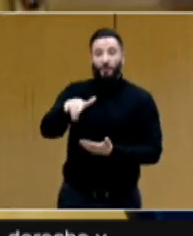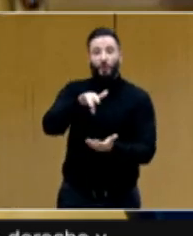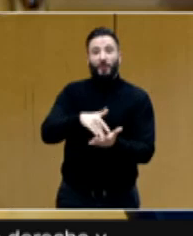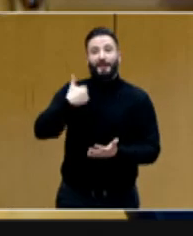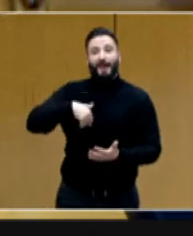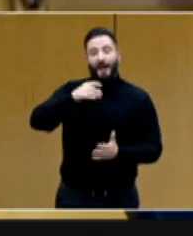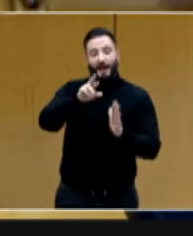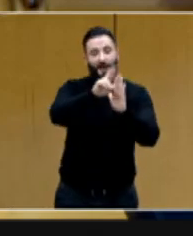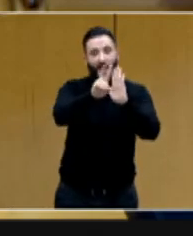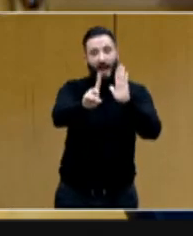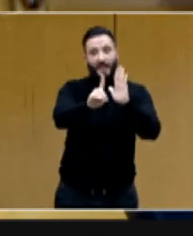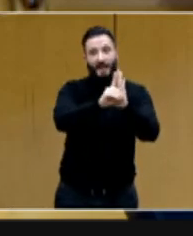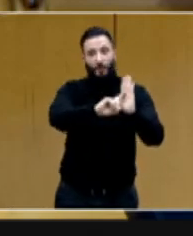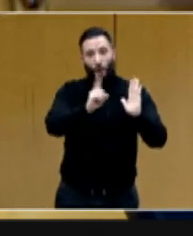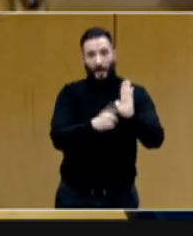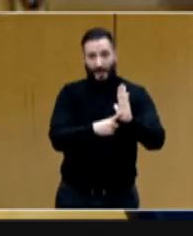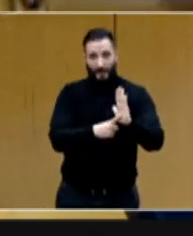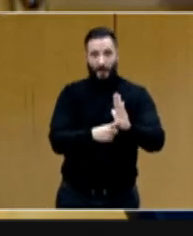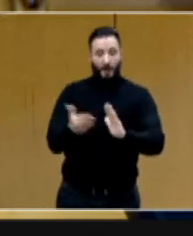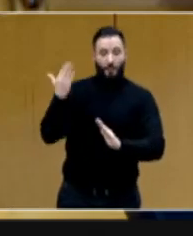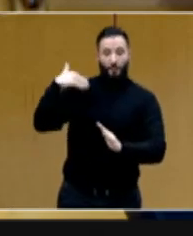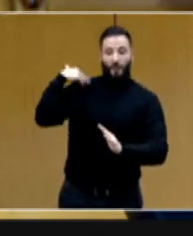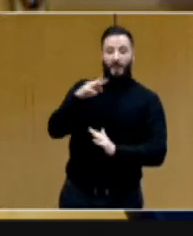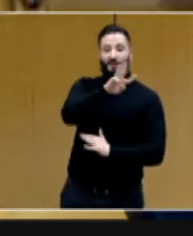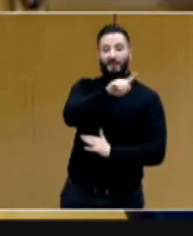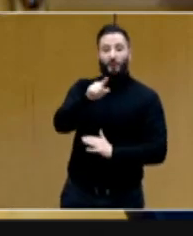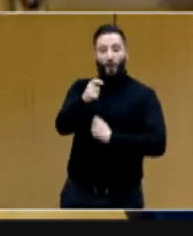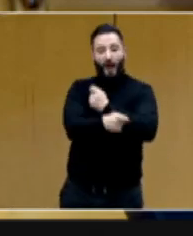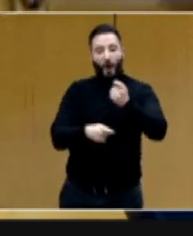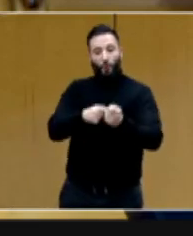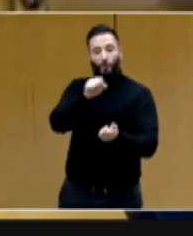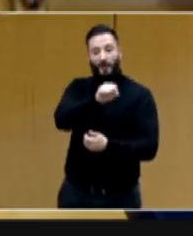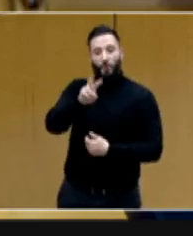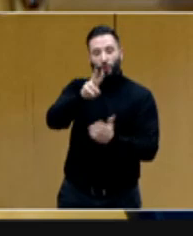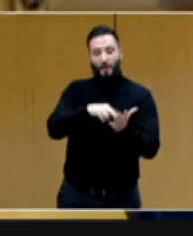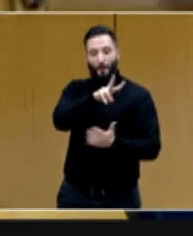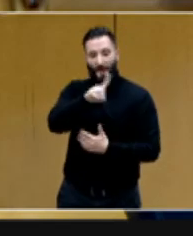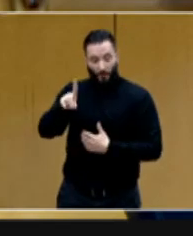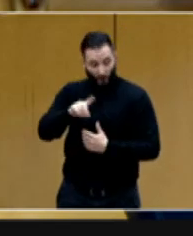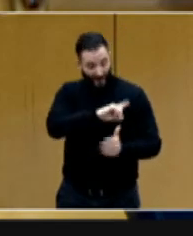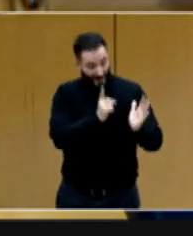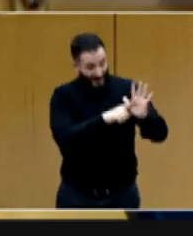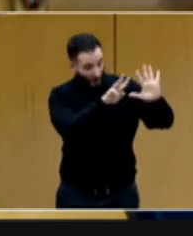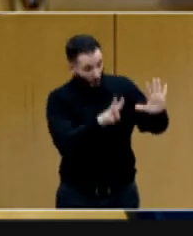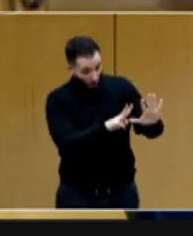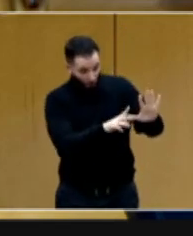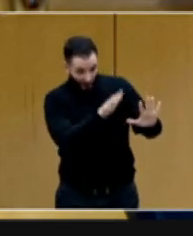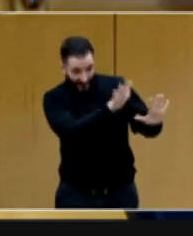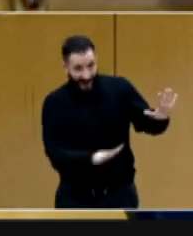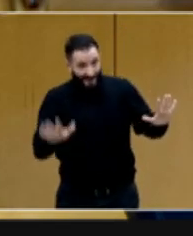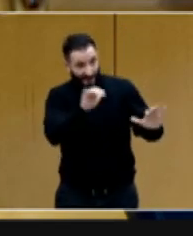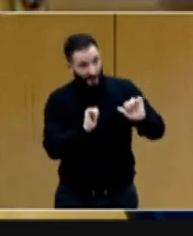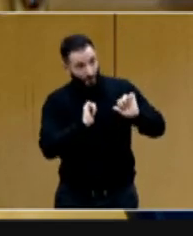aprobó el gobierno Catalán el 31 de agosto de 2021 pocos días antes de que entrara en vigor la ley Estatal con el fin de